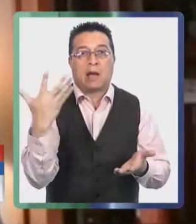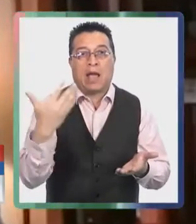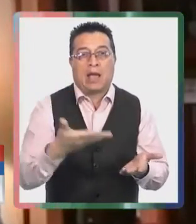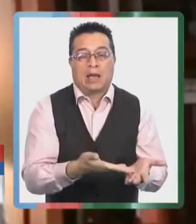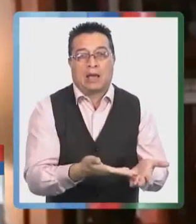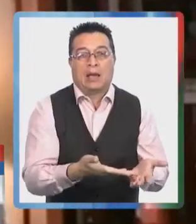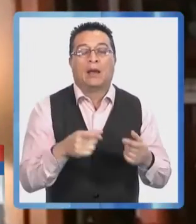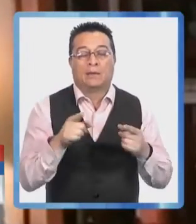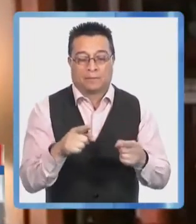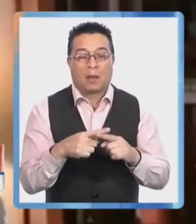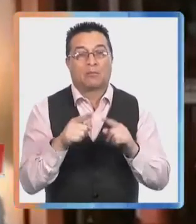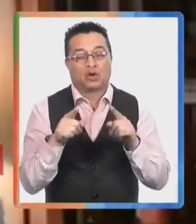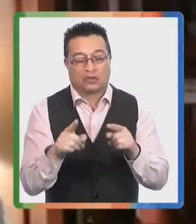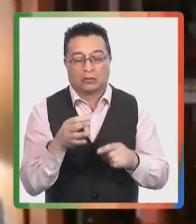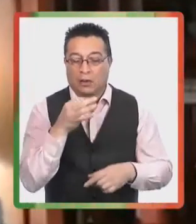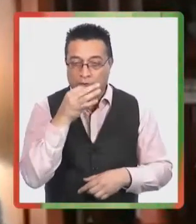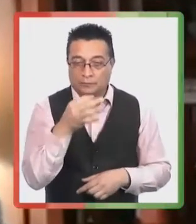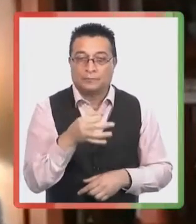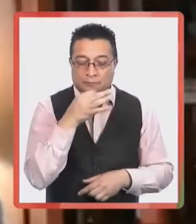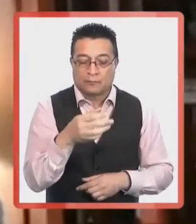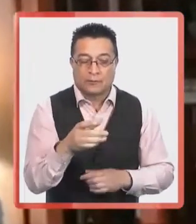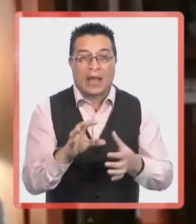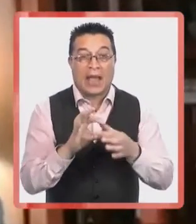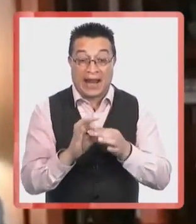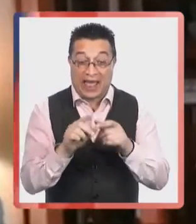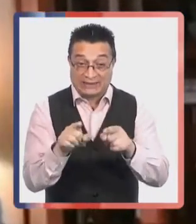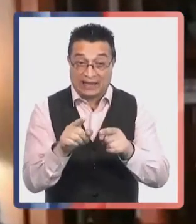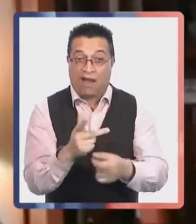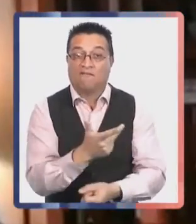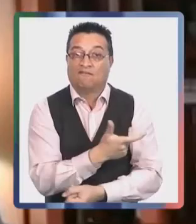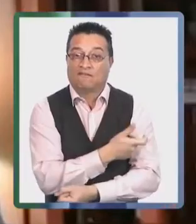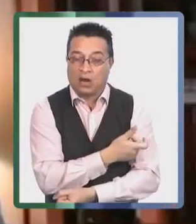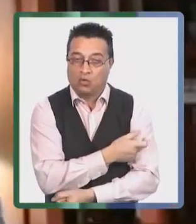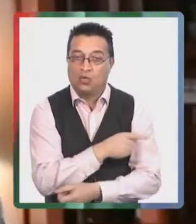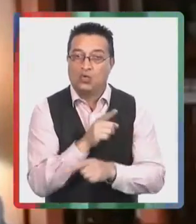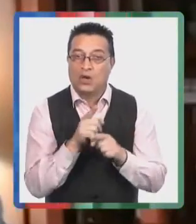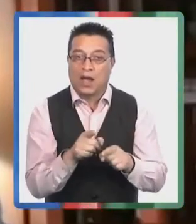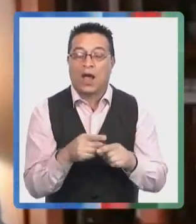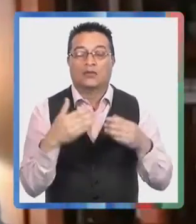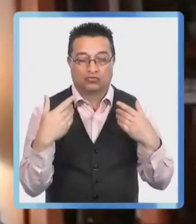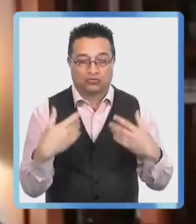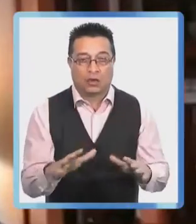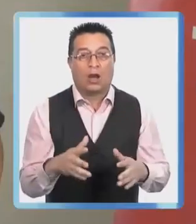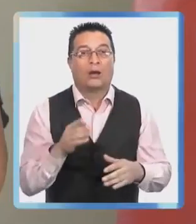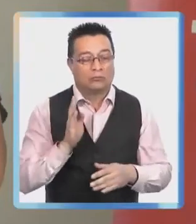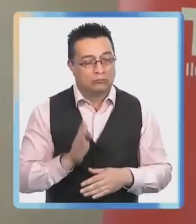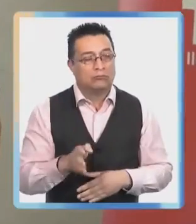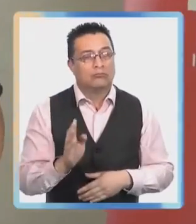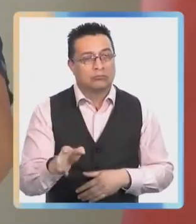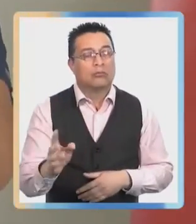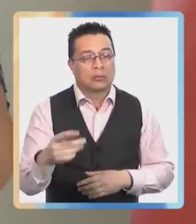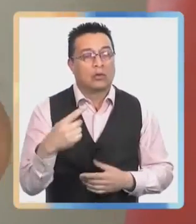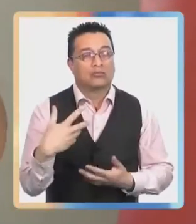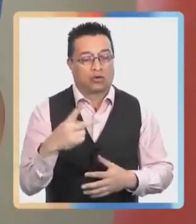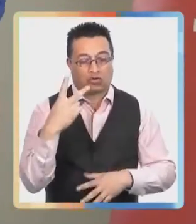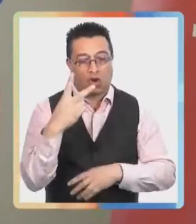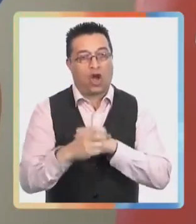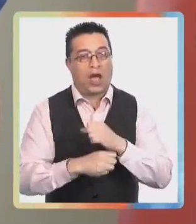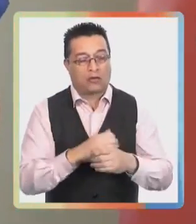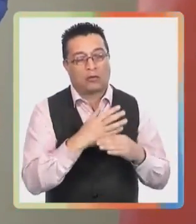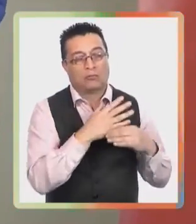vida. Es por eso que nosotros seguimos insistiendo, gracias a las vacunas que colocamos en forma persistente durante